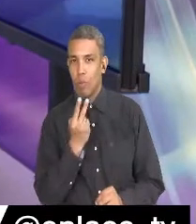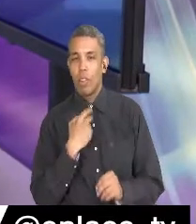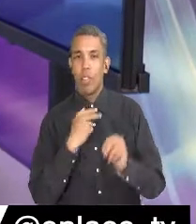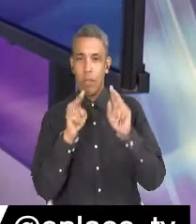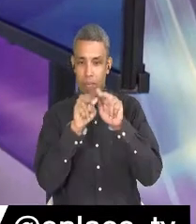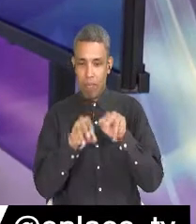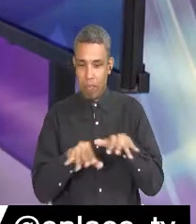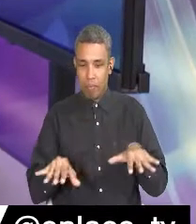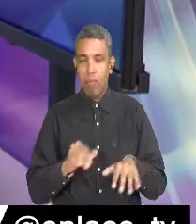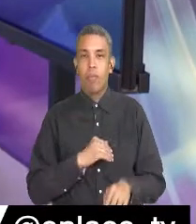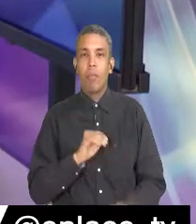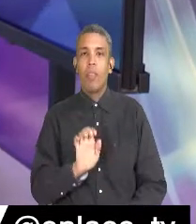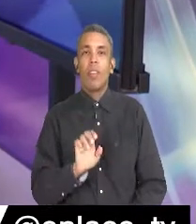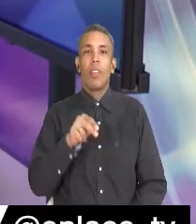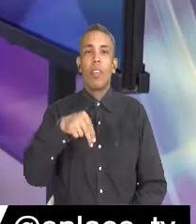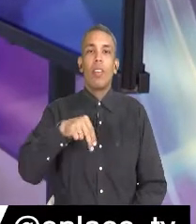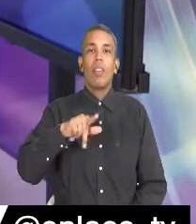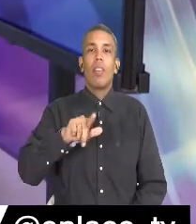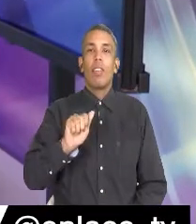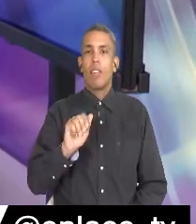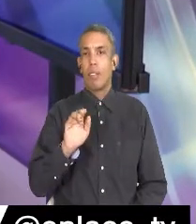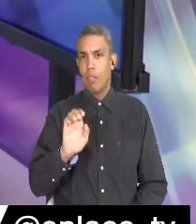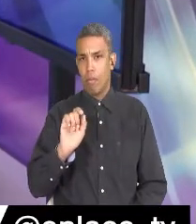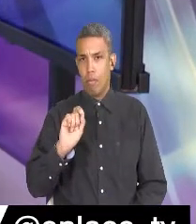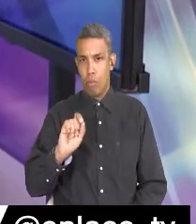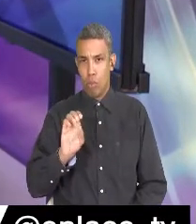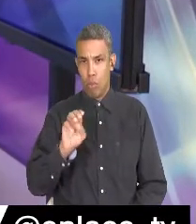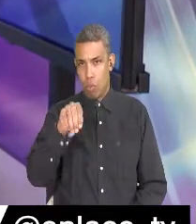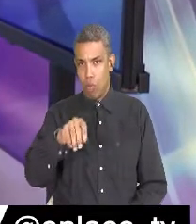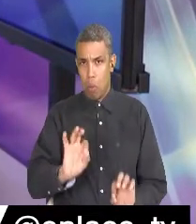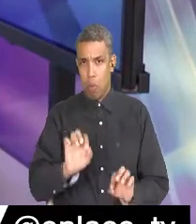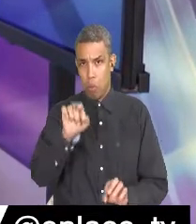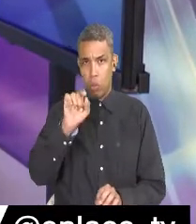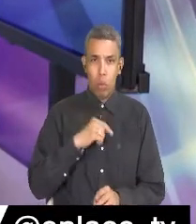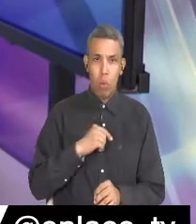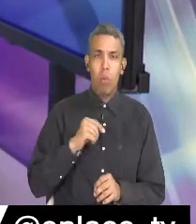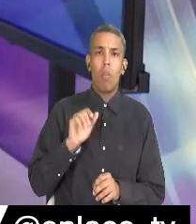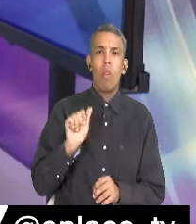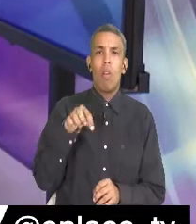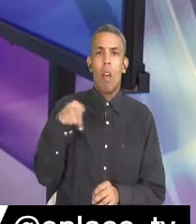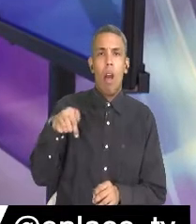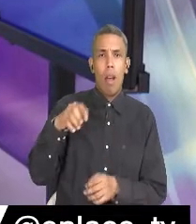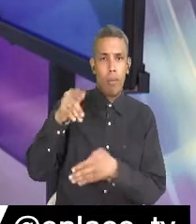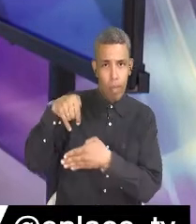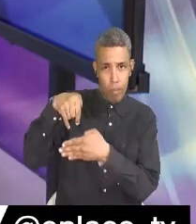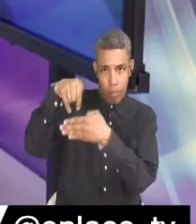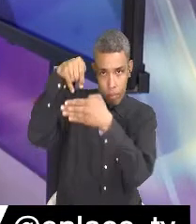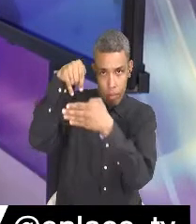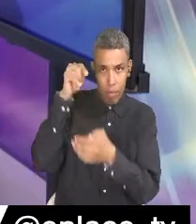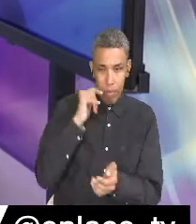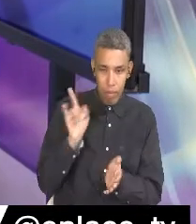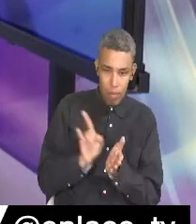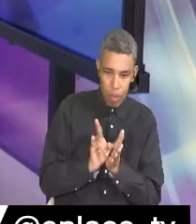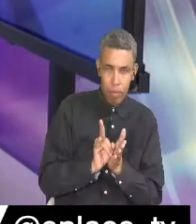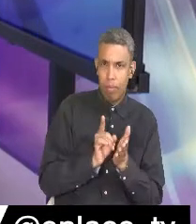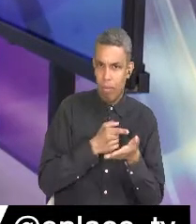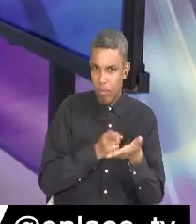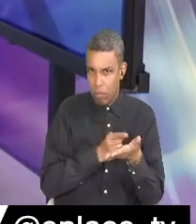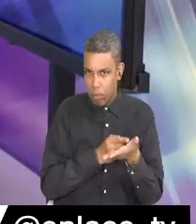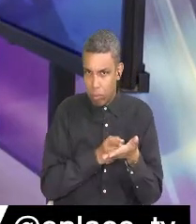www.enlacetelevisión.com y a quienes lo hacen a través de sus dispositivos móviles en la aplicación Enlace Televisión. Por supuesto, queremos agradecer también a quienes nos sintonizan en el